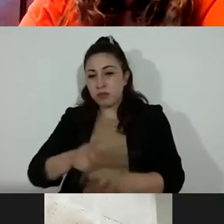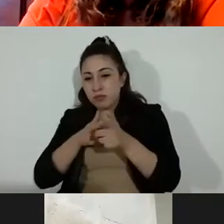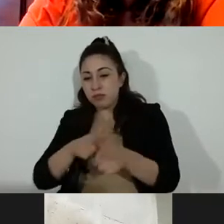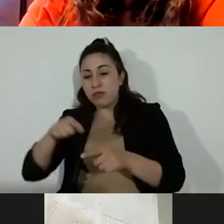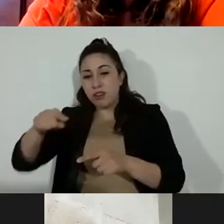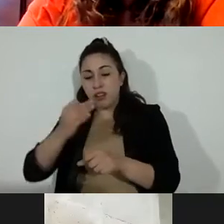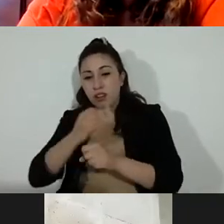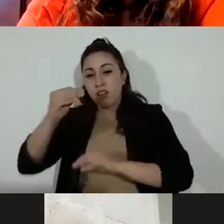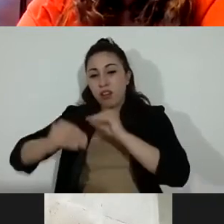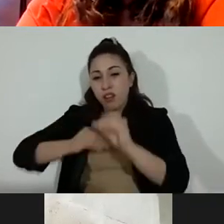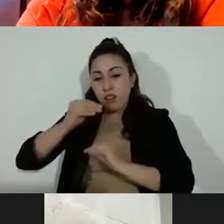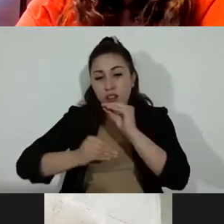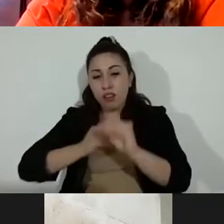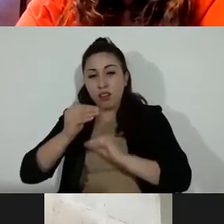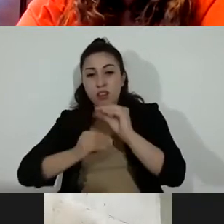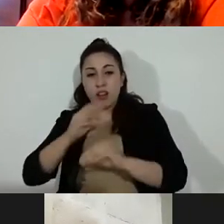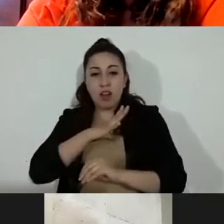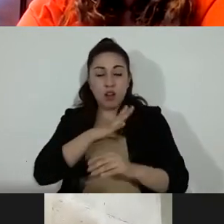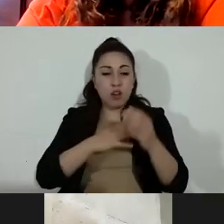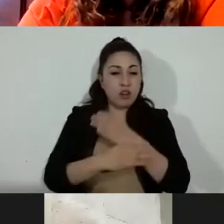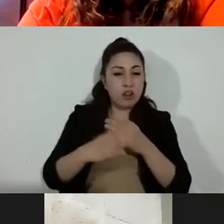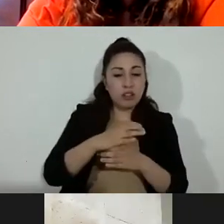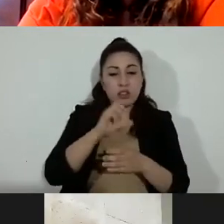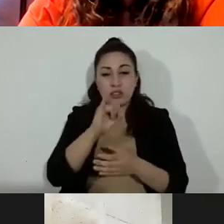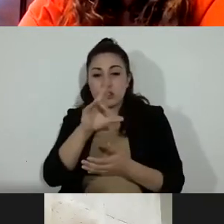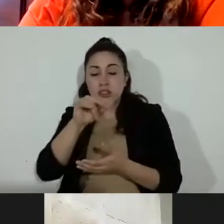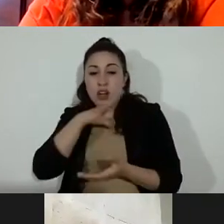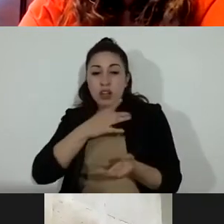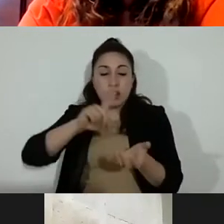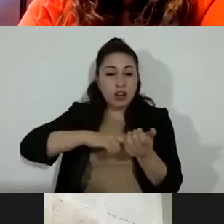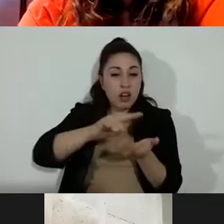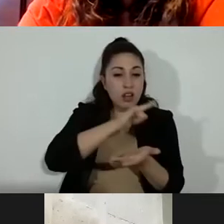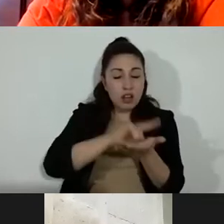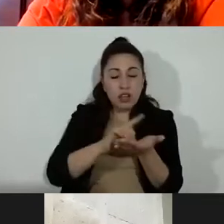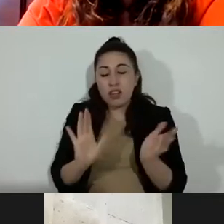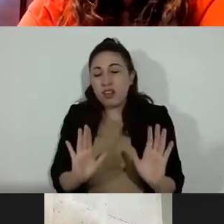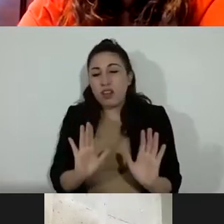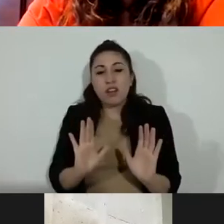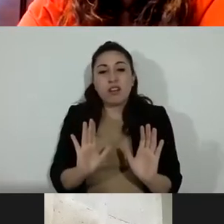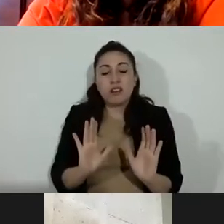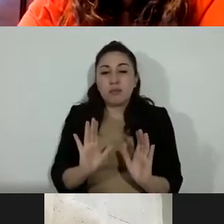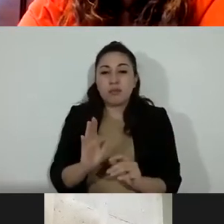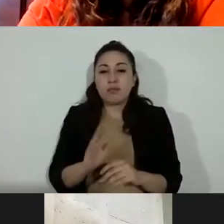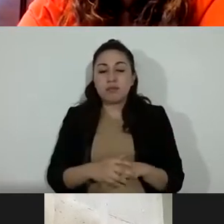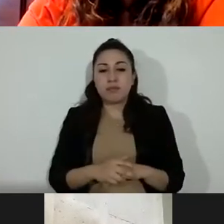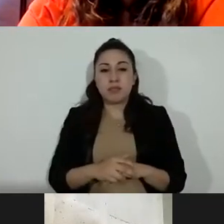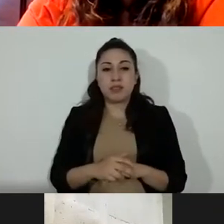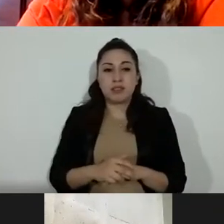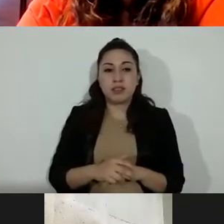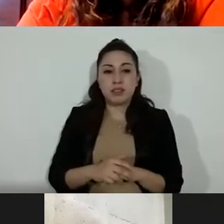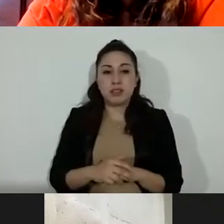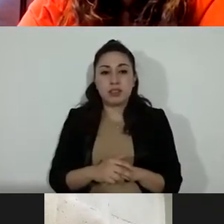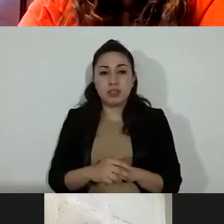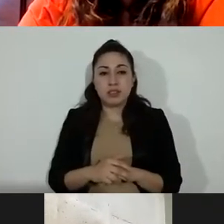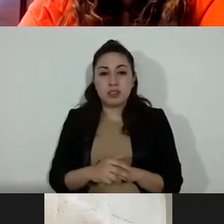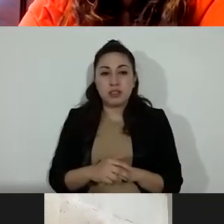de que luego se argumentan cosas en la ley orgánica y cuando pues no es conveniente se dice que